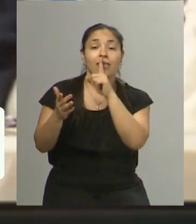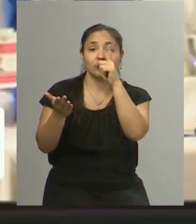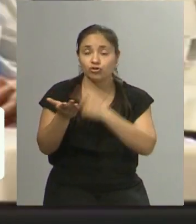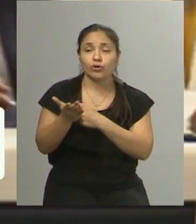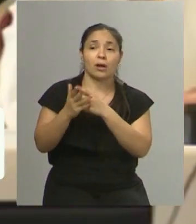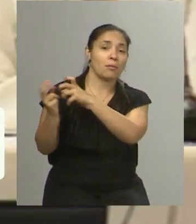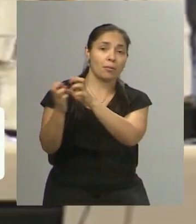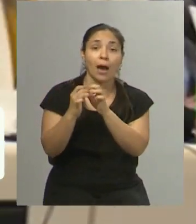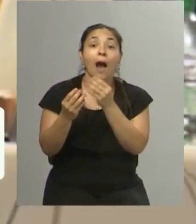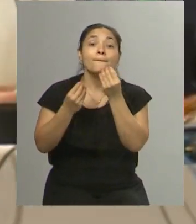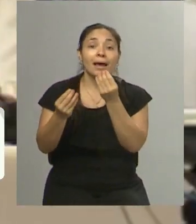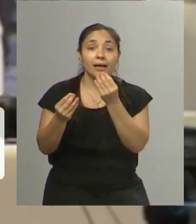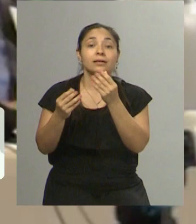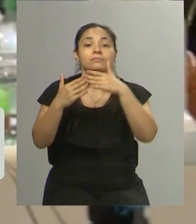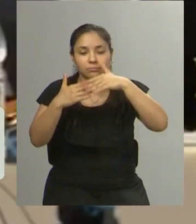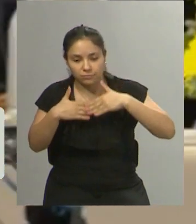toman para que se cumplan.